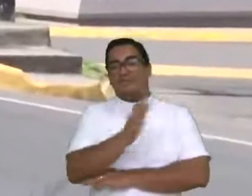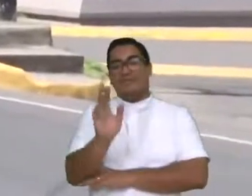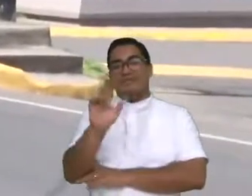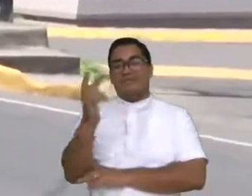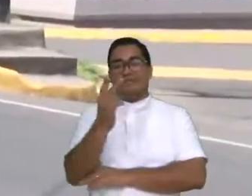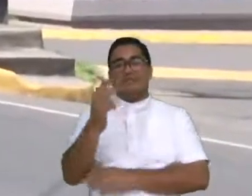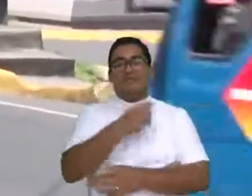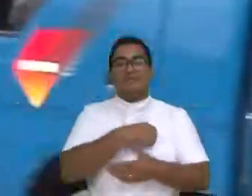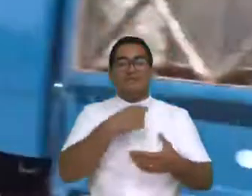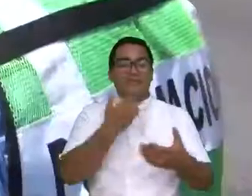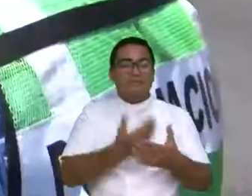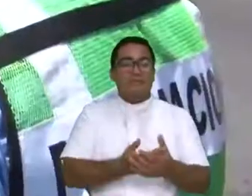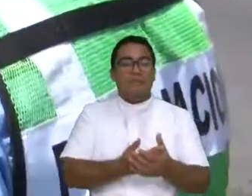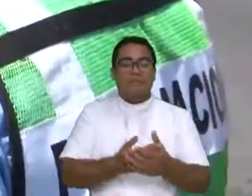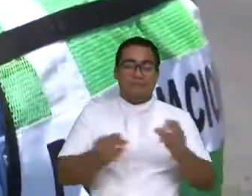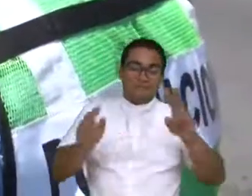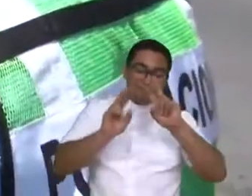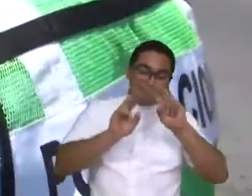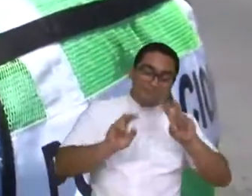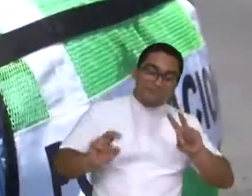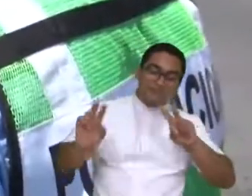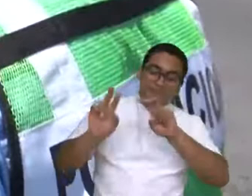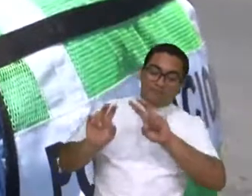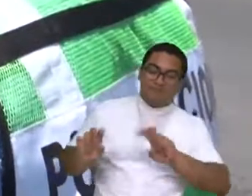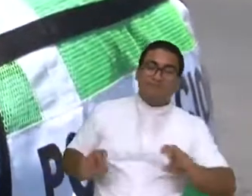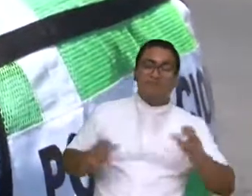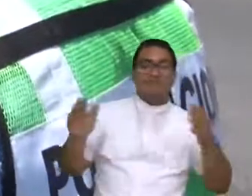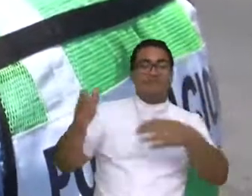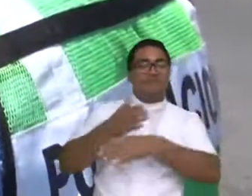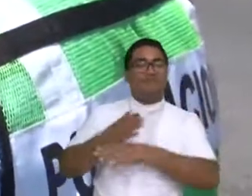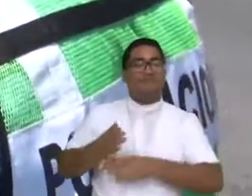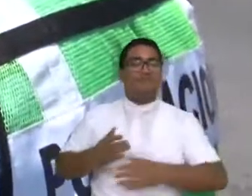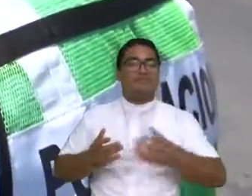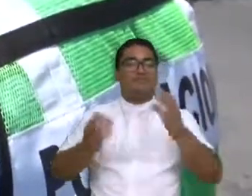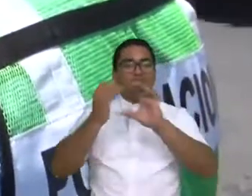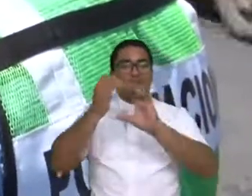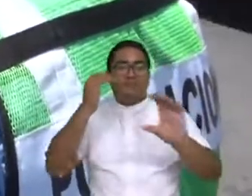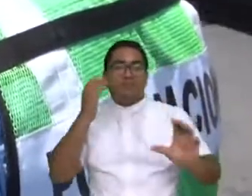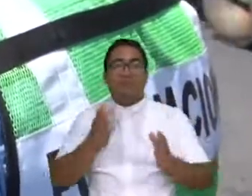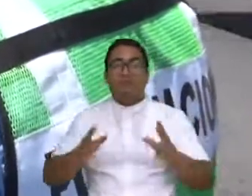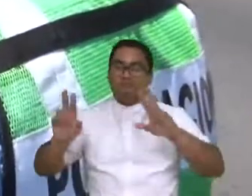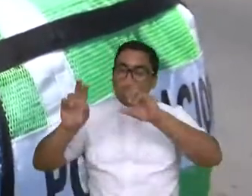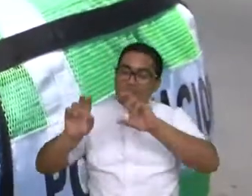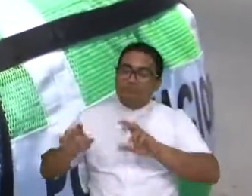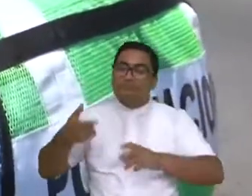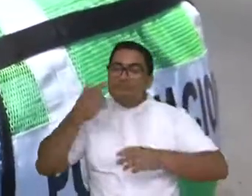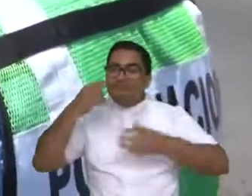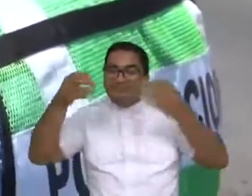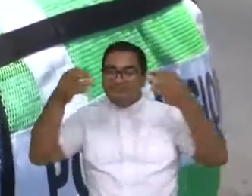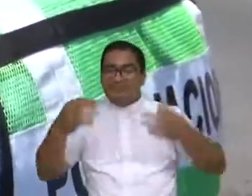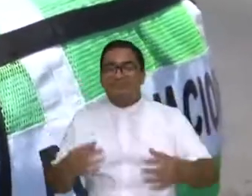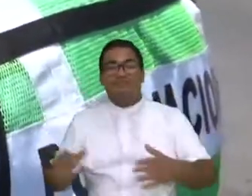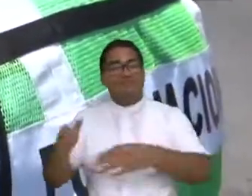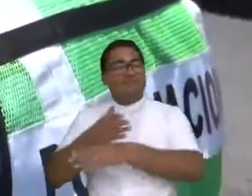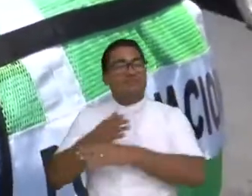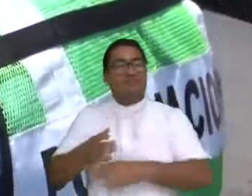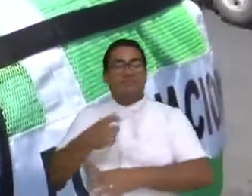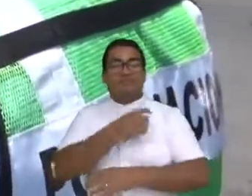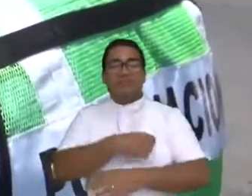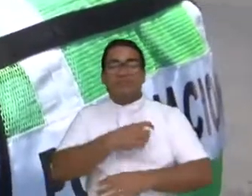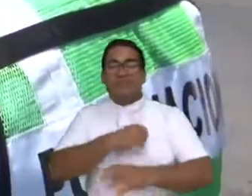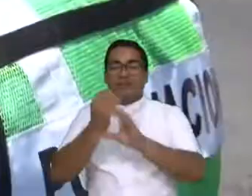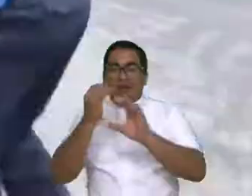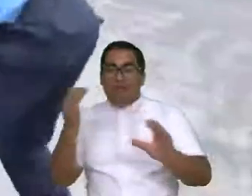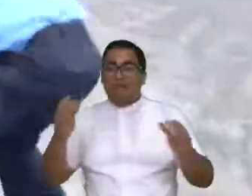se inspeccionaron de manera mecánica unidades de transporte público y unidades de transporte escolar.